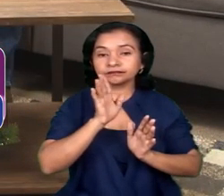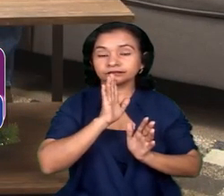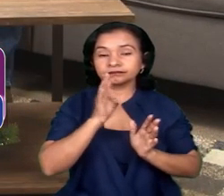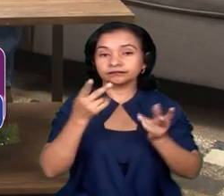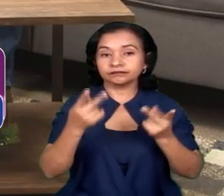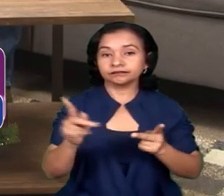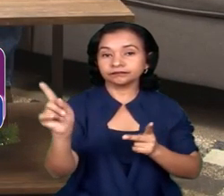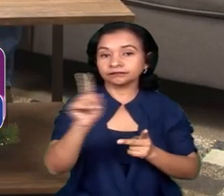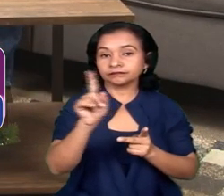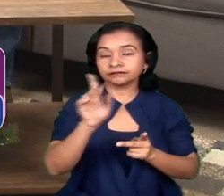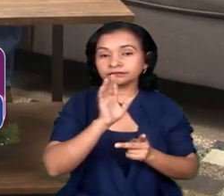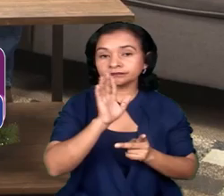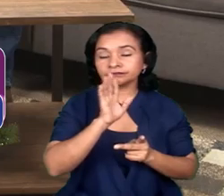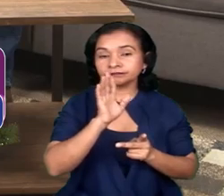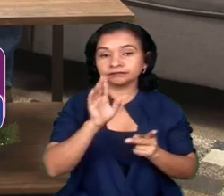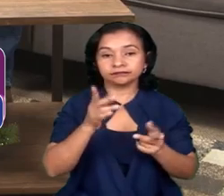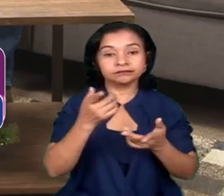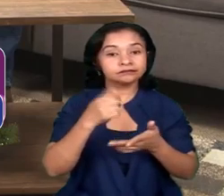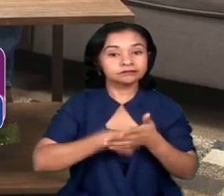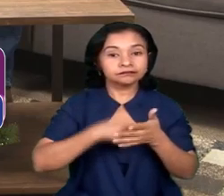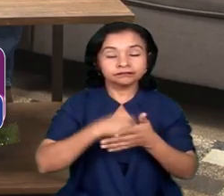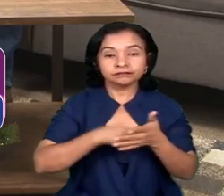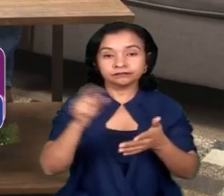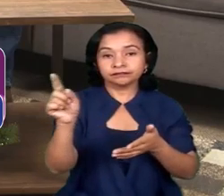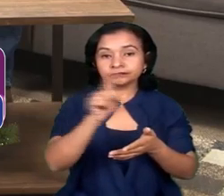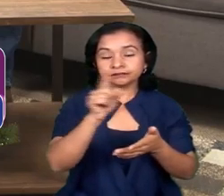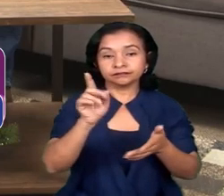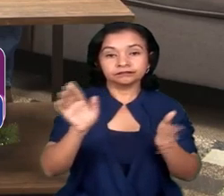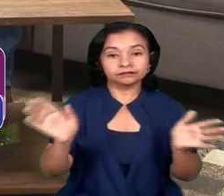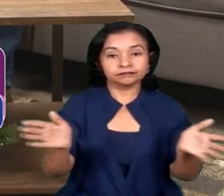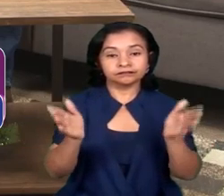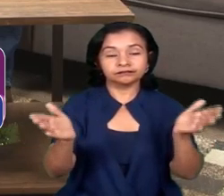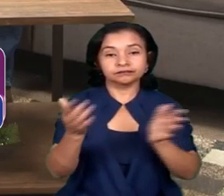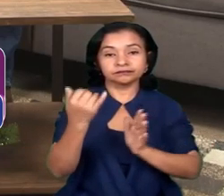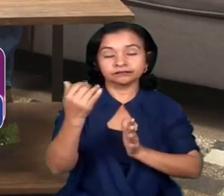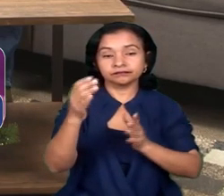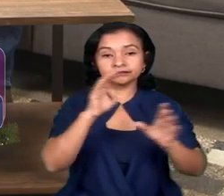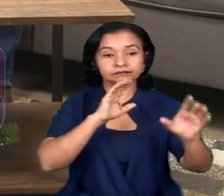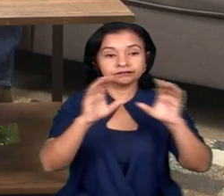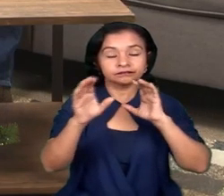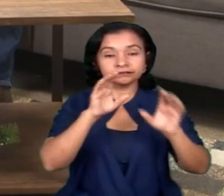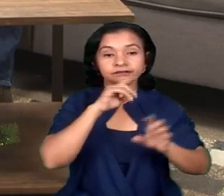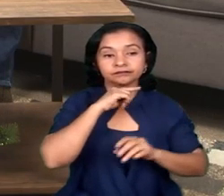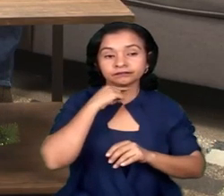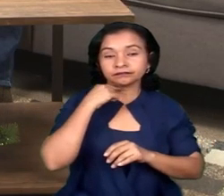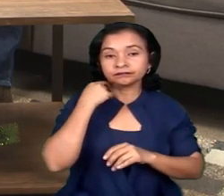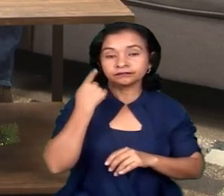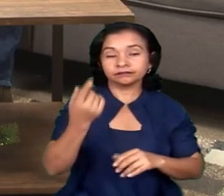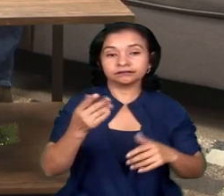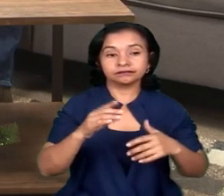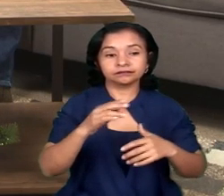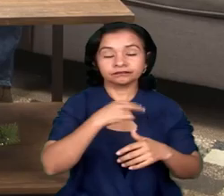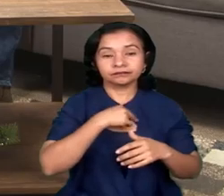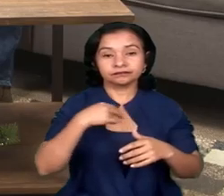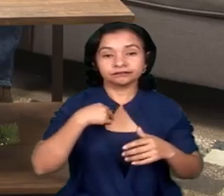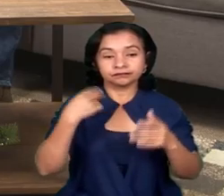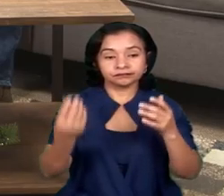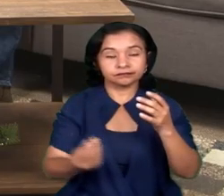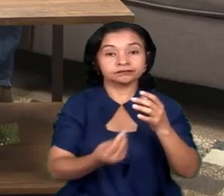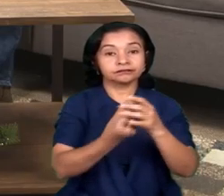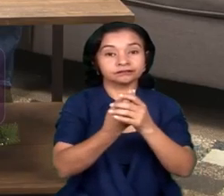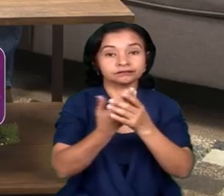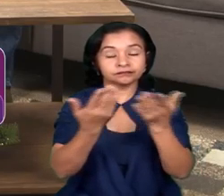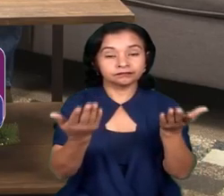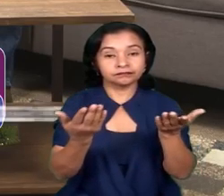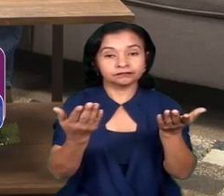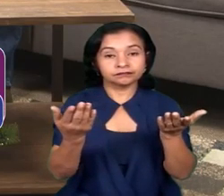no platicar de la manera exigiendo ni presionando, sino un diálogo de verdad, que sea inclusivo, ¿me entiendes?